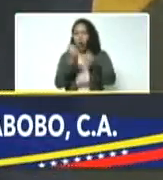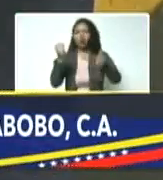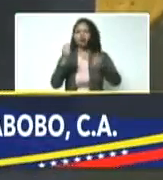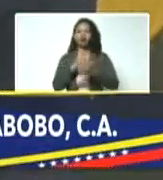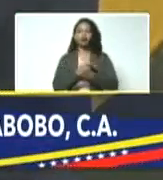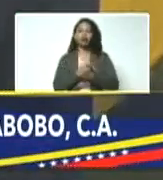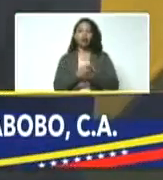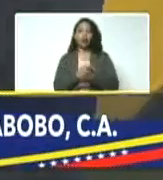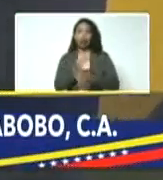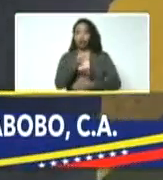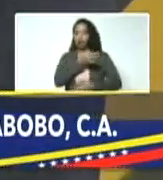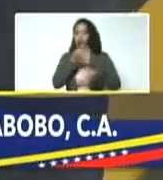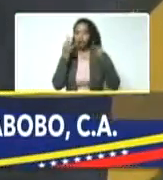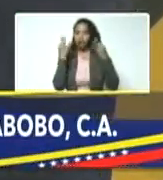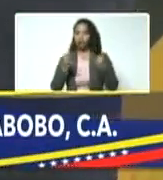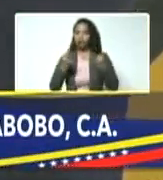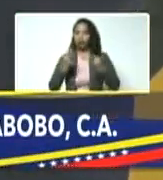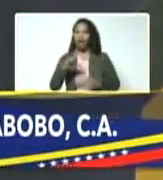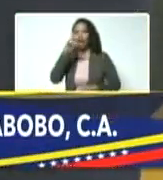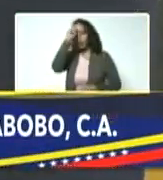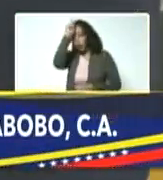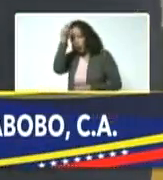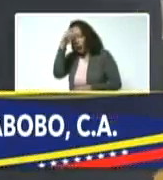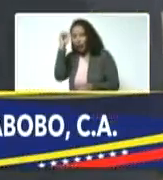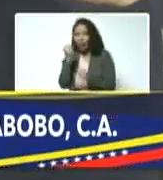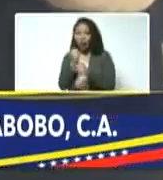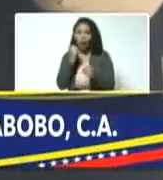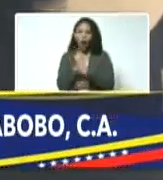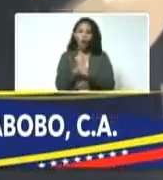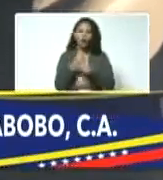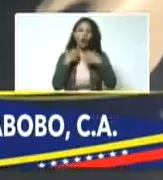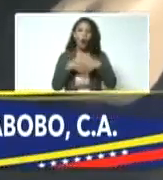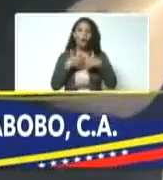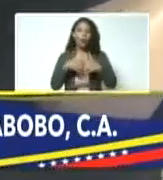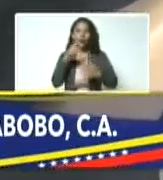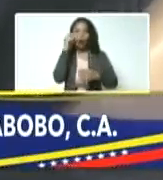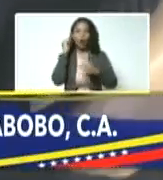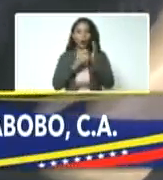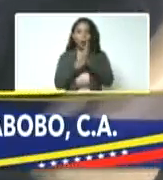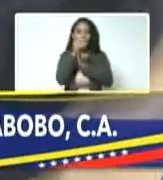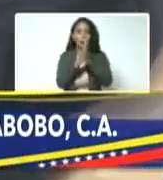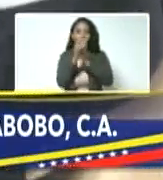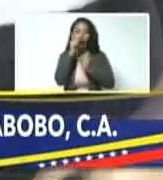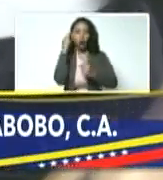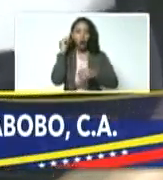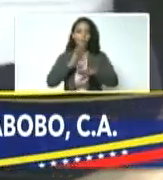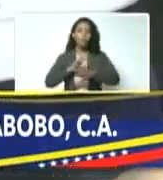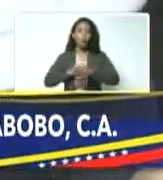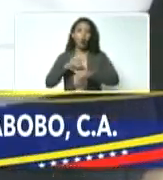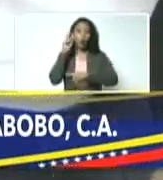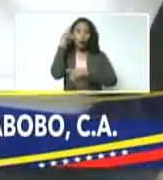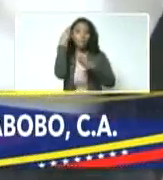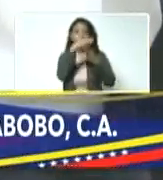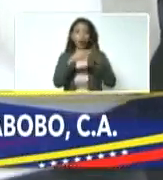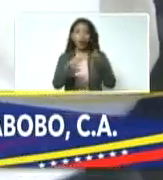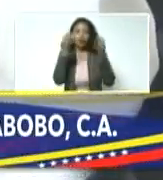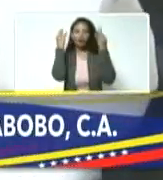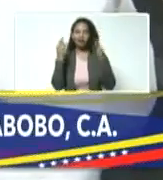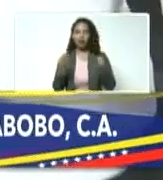alta calidad. Hay que reconocer este trabajo, este esfuerzo de nuestras y nuestros emprendedores, porque es un material de